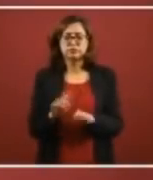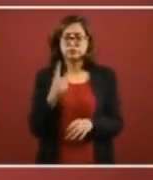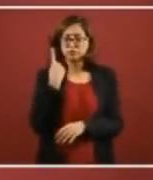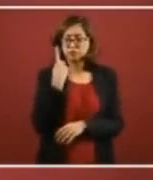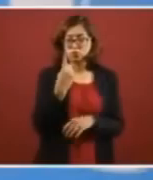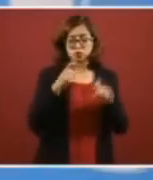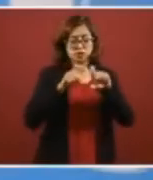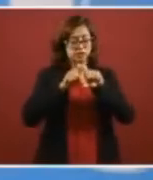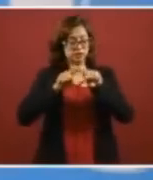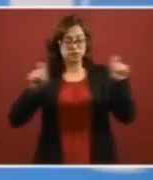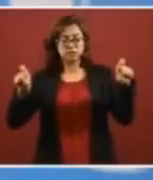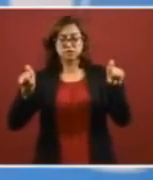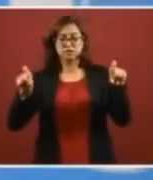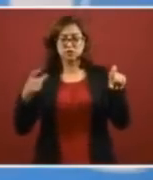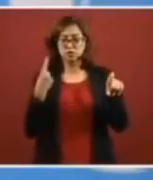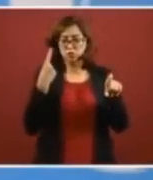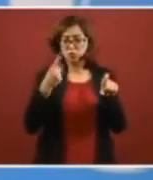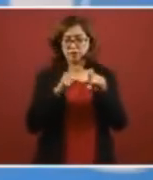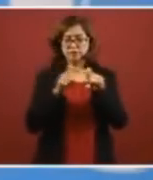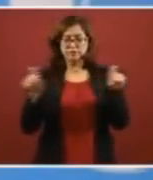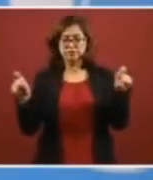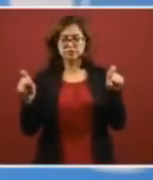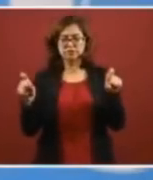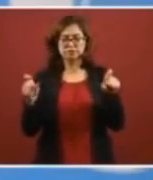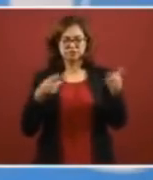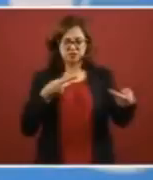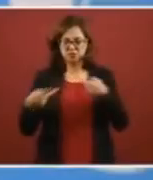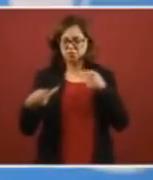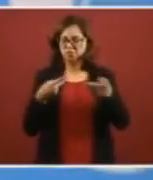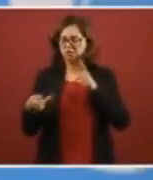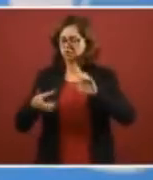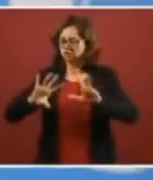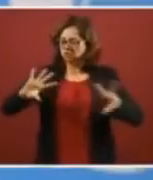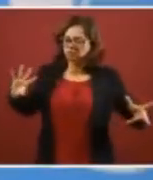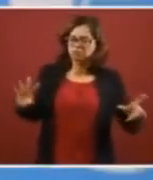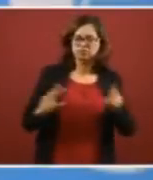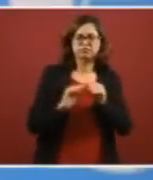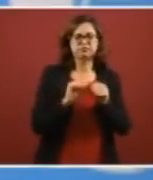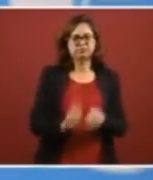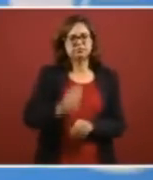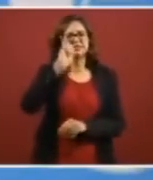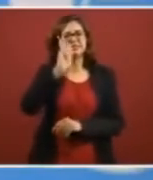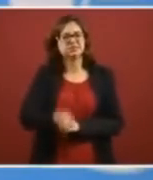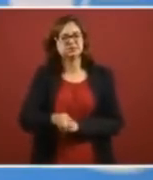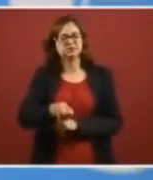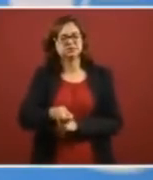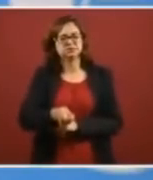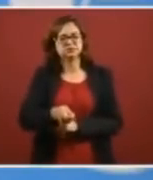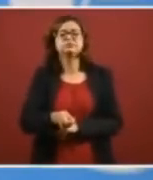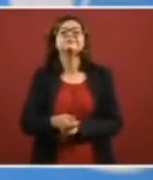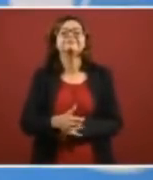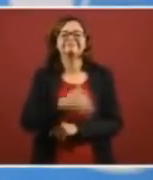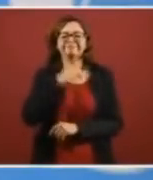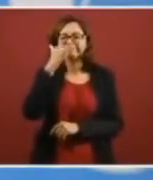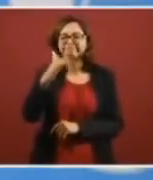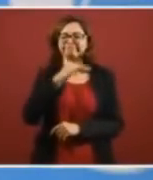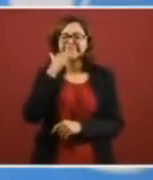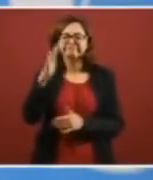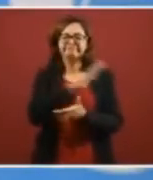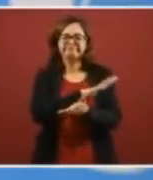frase, qué es lo que se proponen: acabar con la